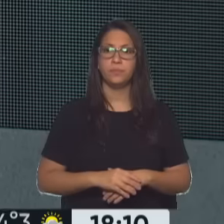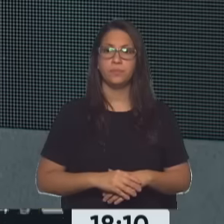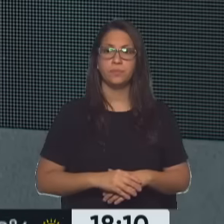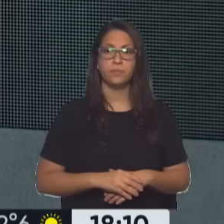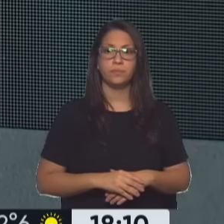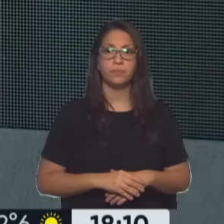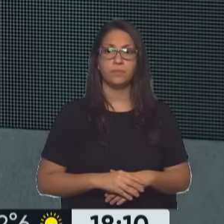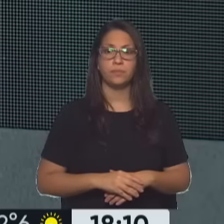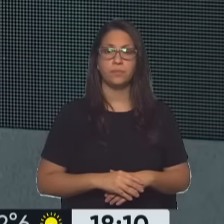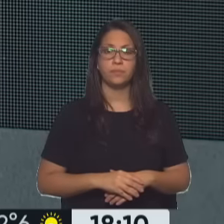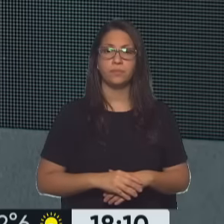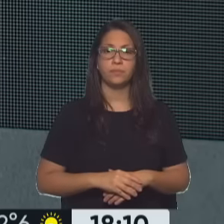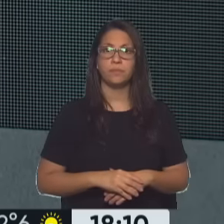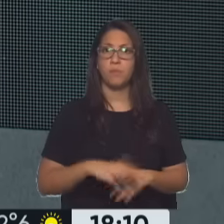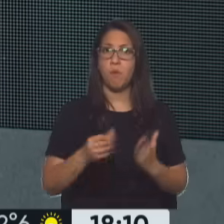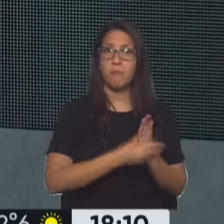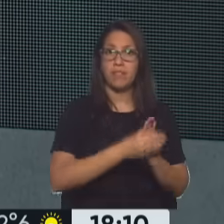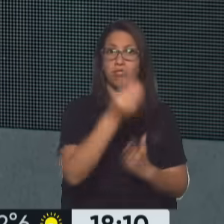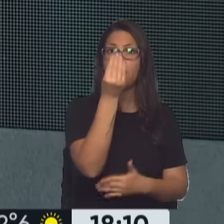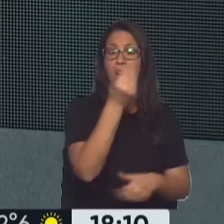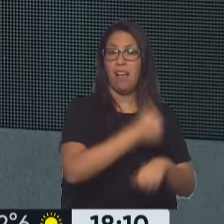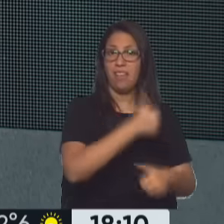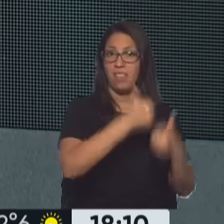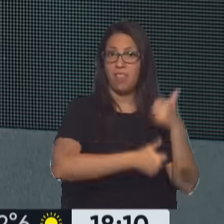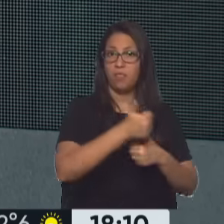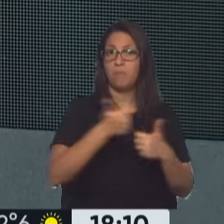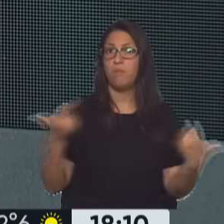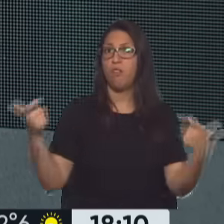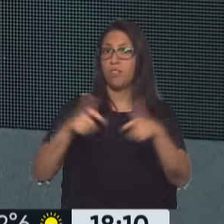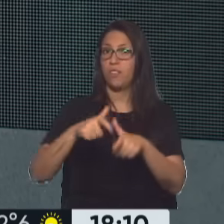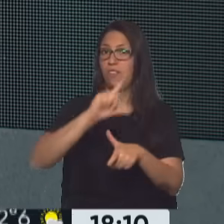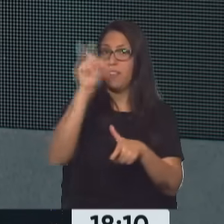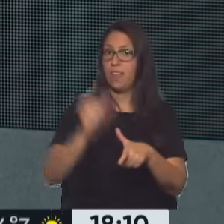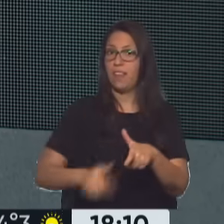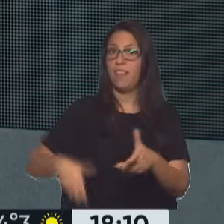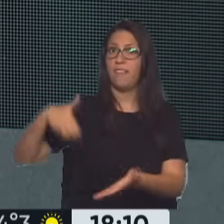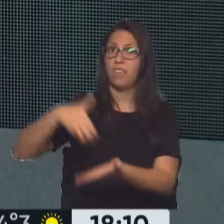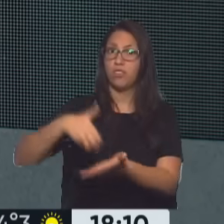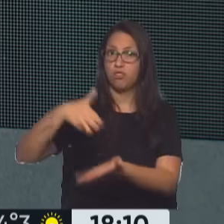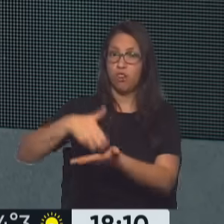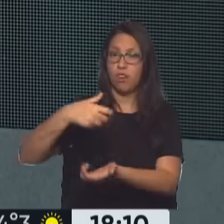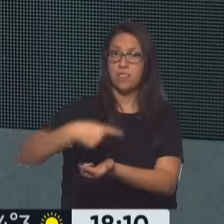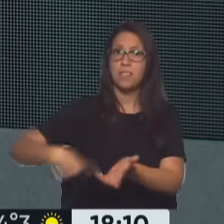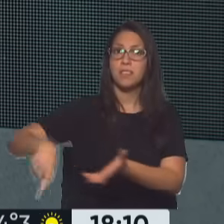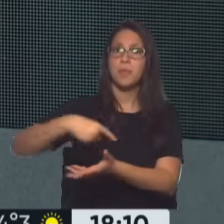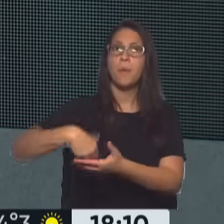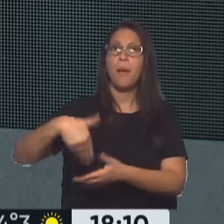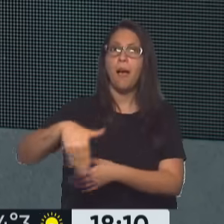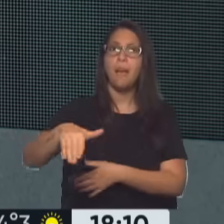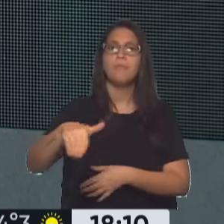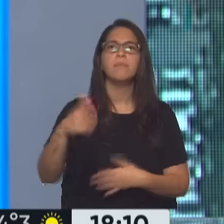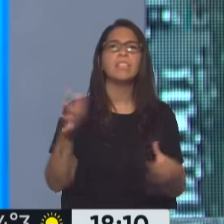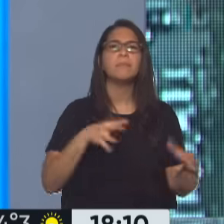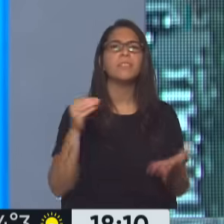enunciación por parte del ministro y candidato fue en el Consejo Federal de Inversiones. Está muy próximo a retiro. Y además, ¿qué